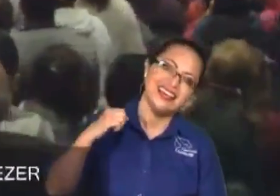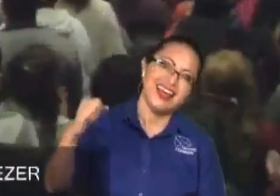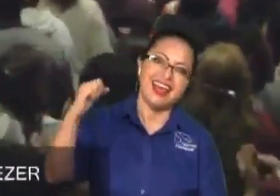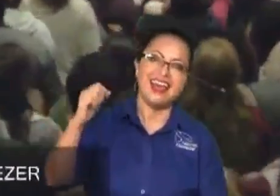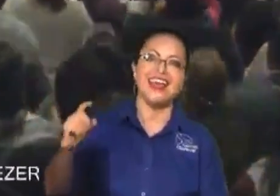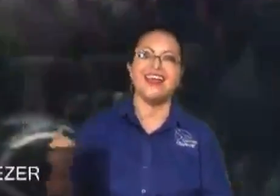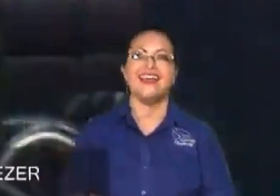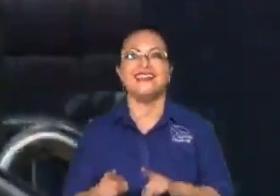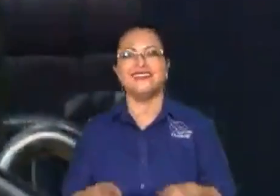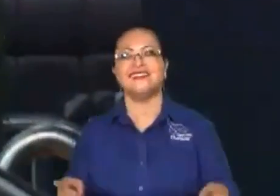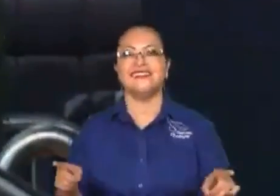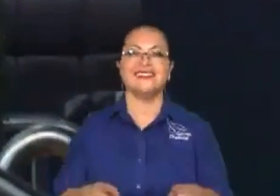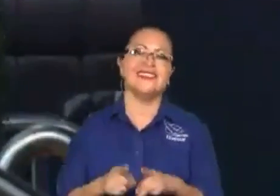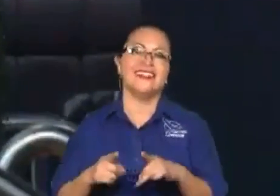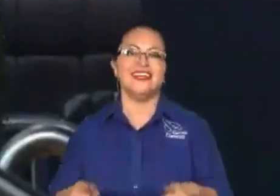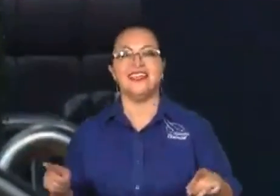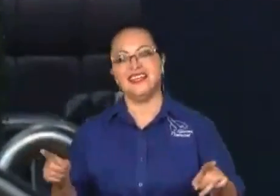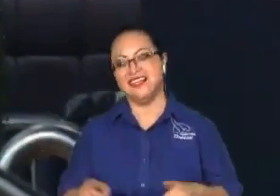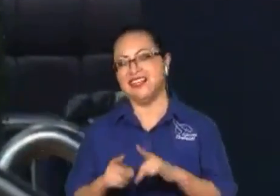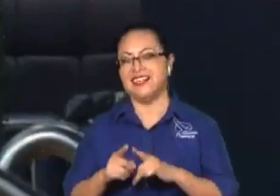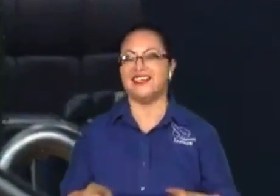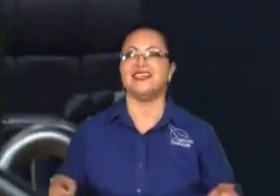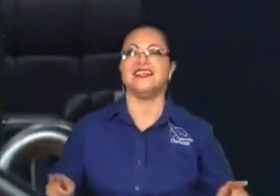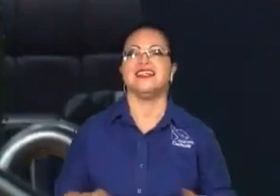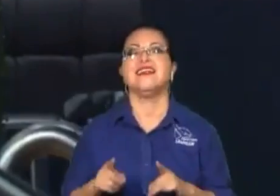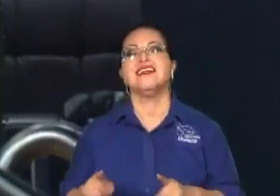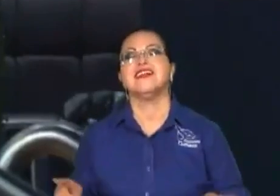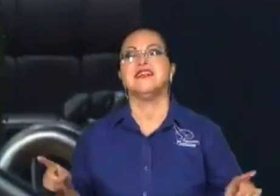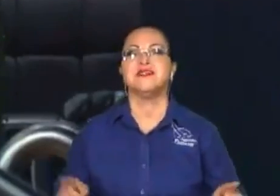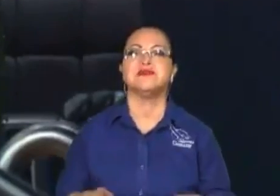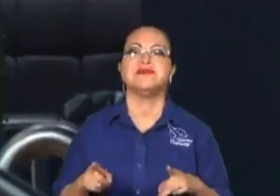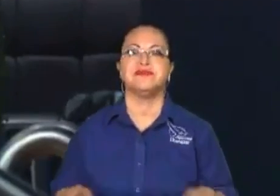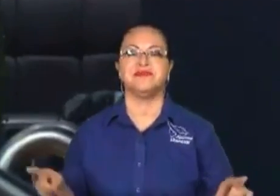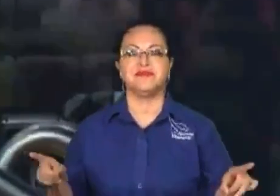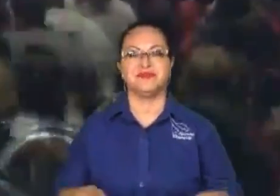vive, sí Señor.